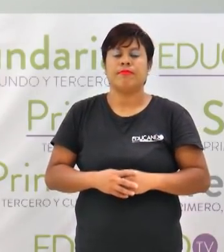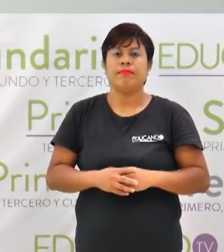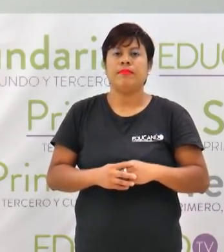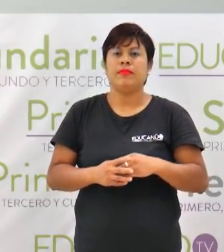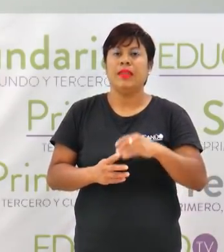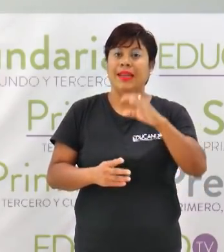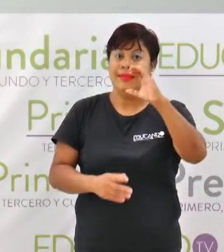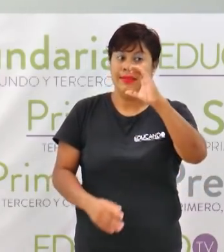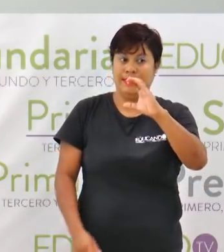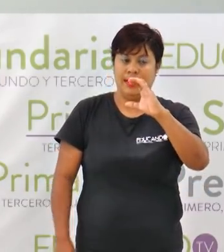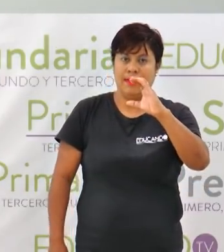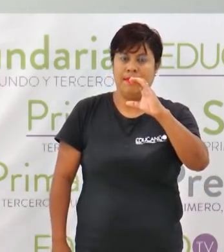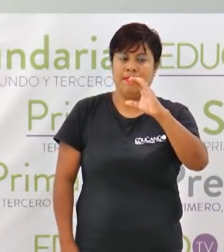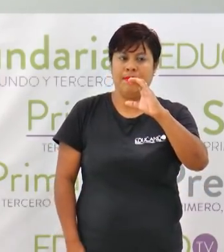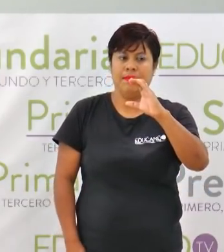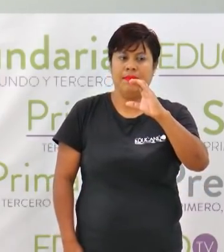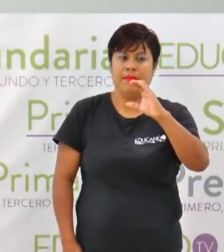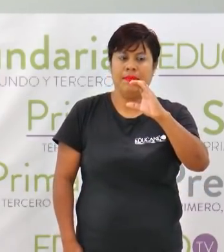C,